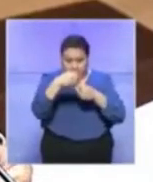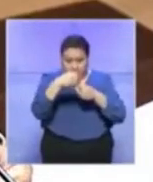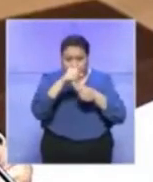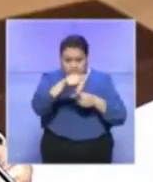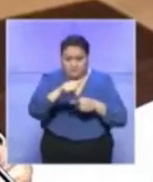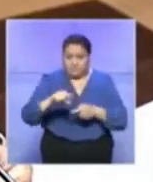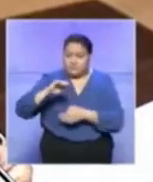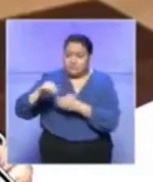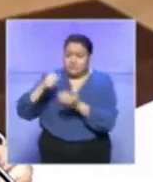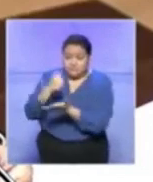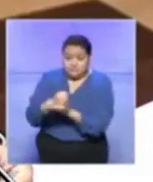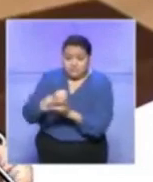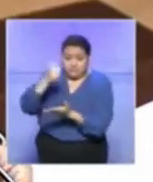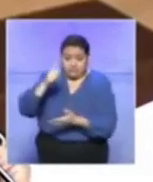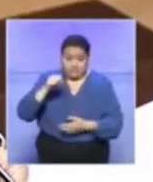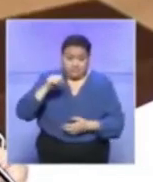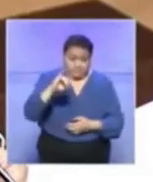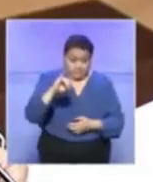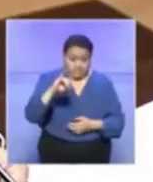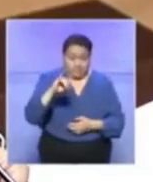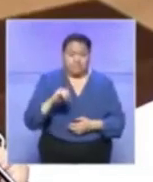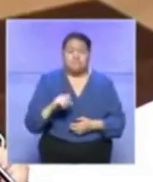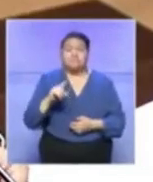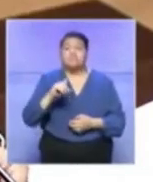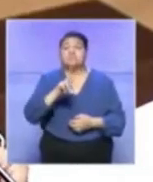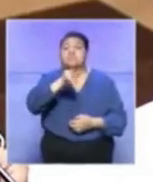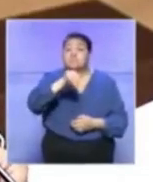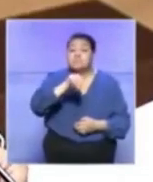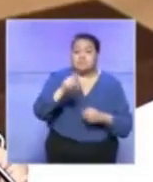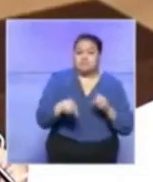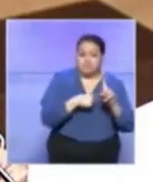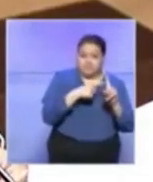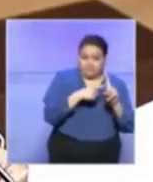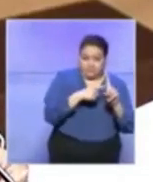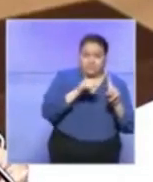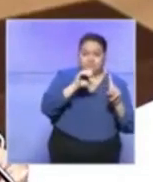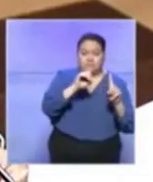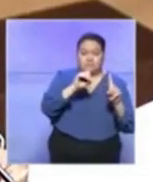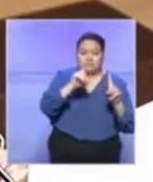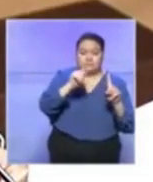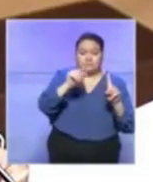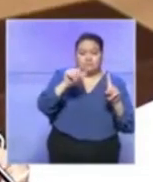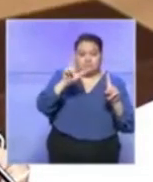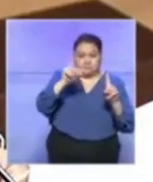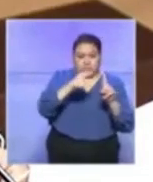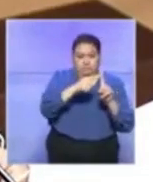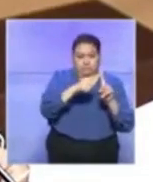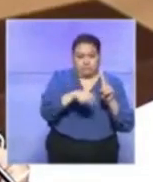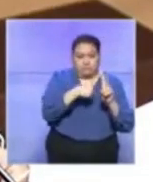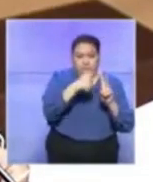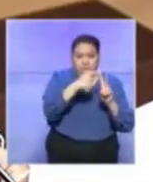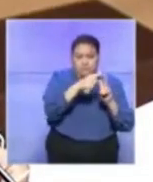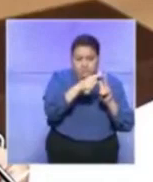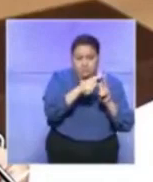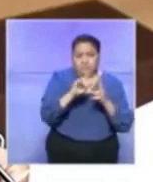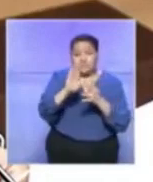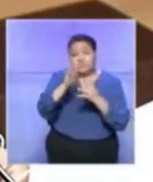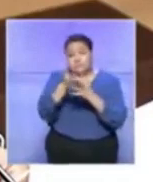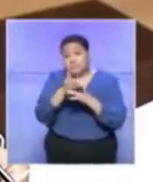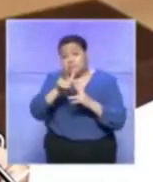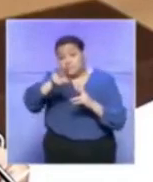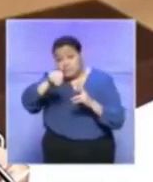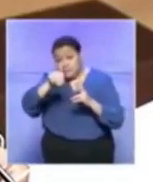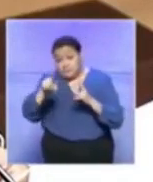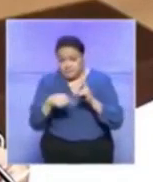vamos a ver qué más. Tenemos la nota, ya la iremos también actualizando. Por ahí, producción, si la quisieras